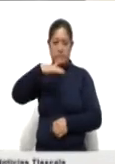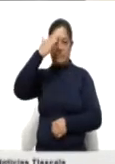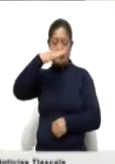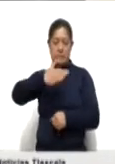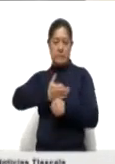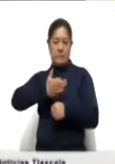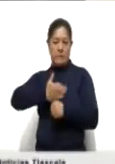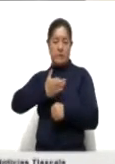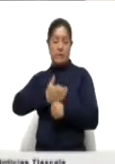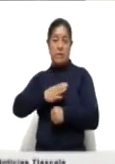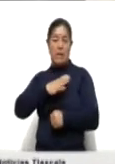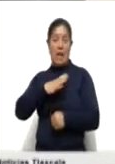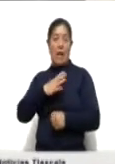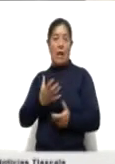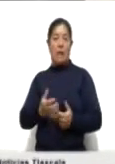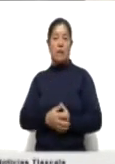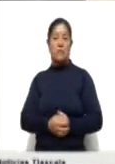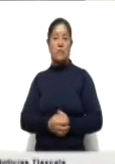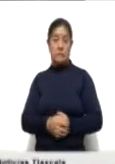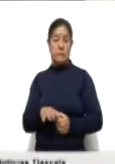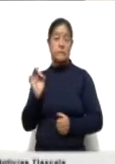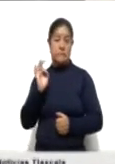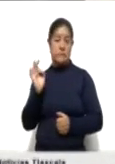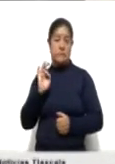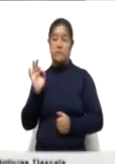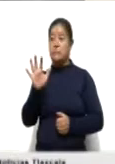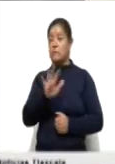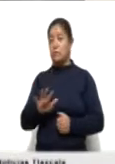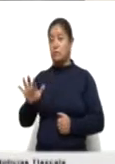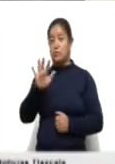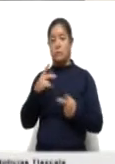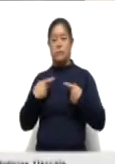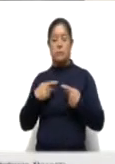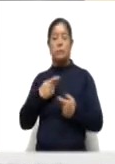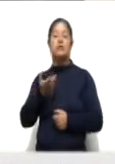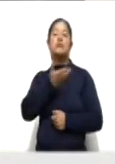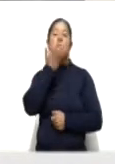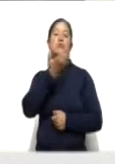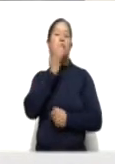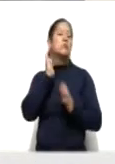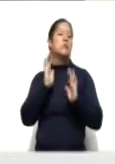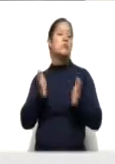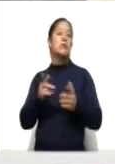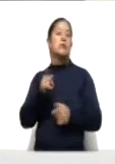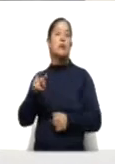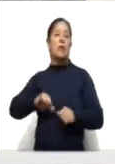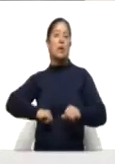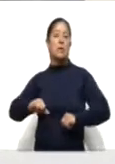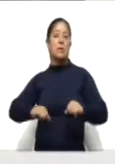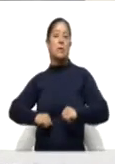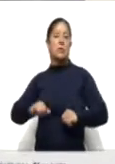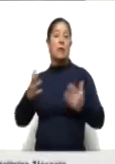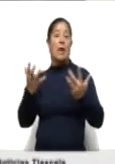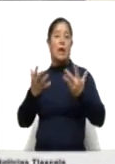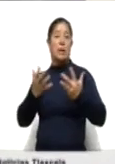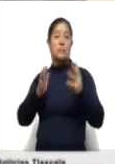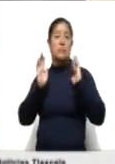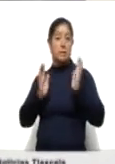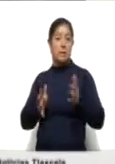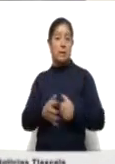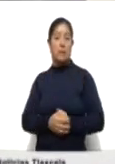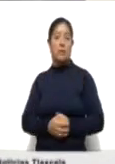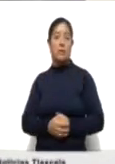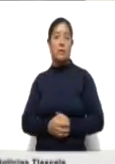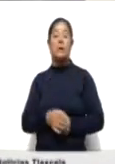un panorama en el que probablemente la población se está acostumbrando a hacer sus actividades con